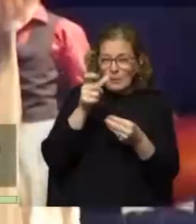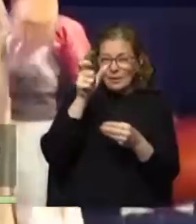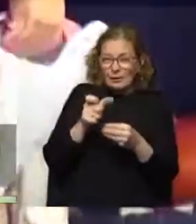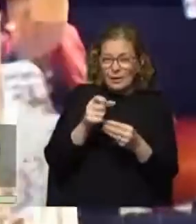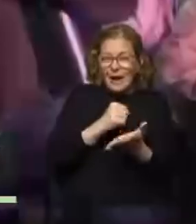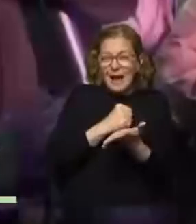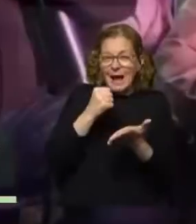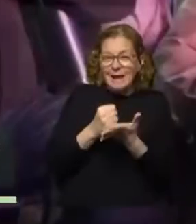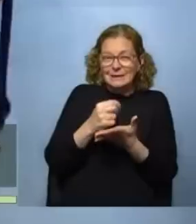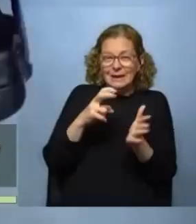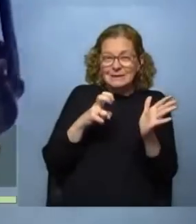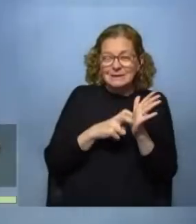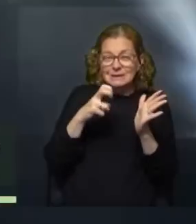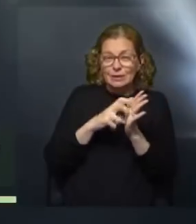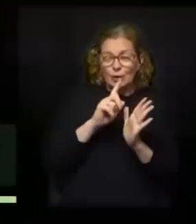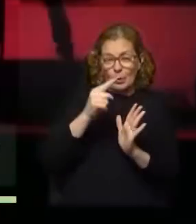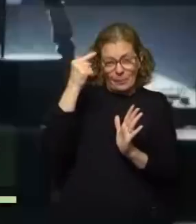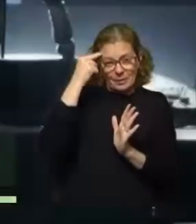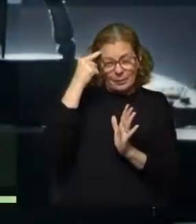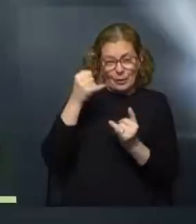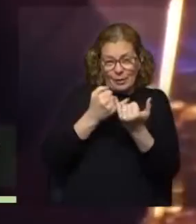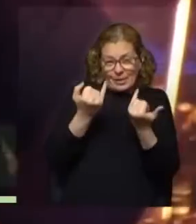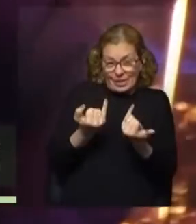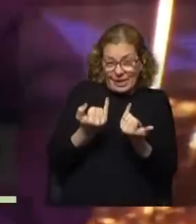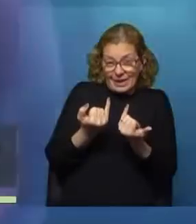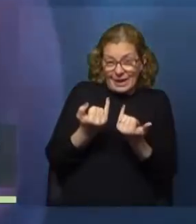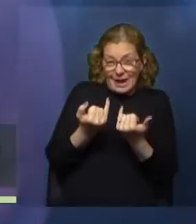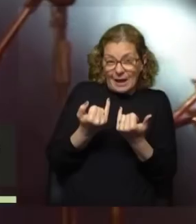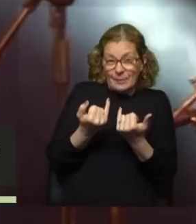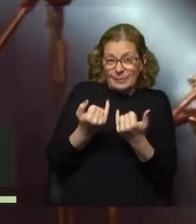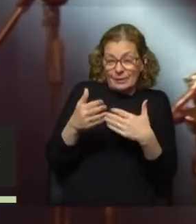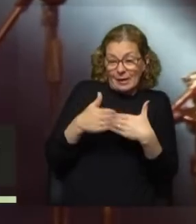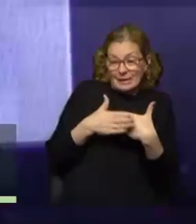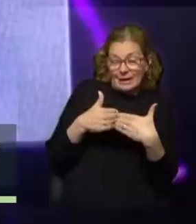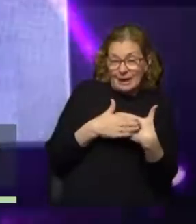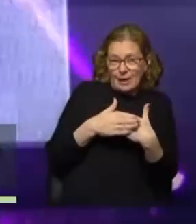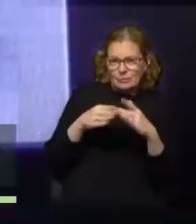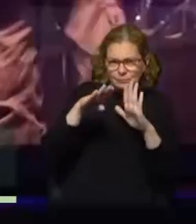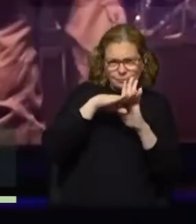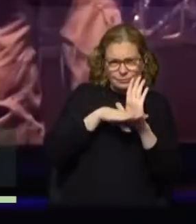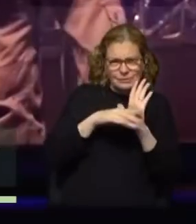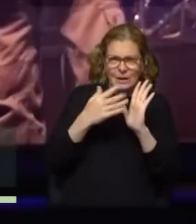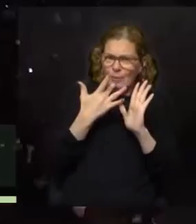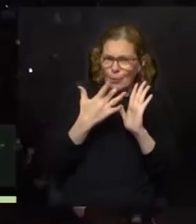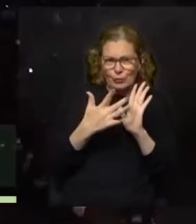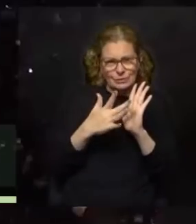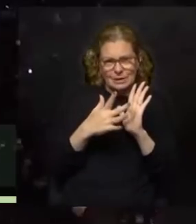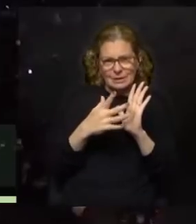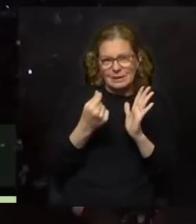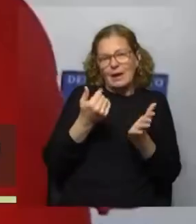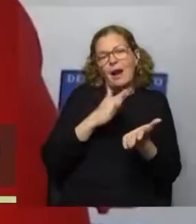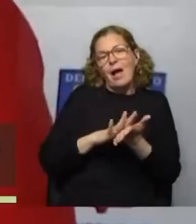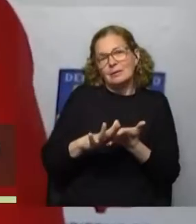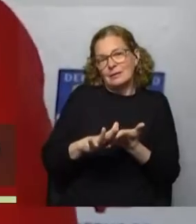hasta de salto que no pensábamos que un día entre semana se iba a acercar a la sierra pero la verdad que la grilla es preciosa y bueno la gratuidad